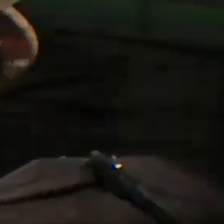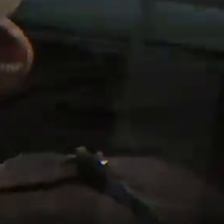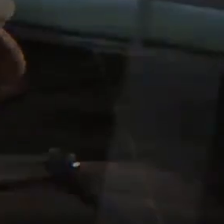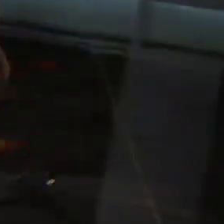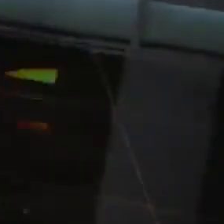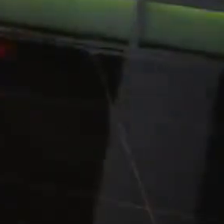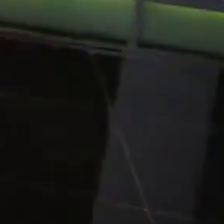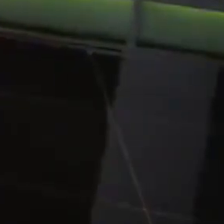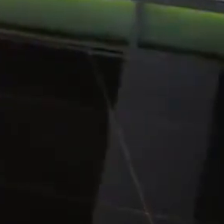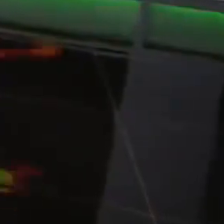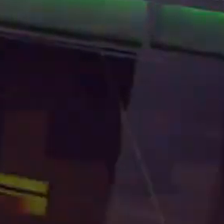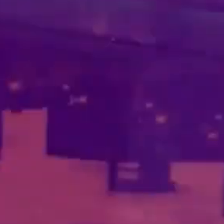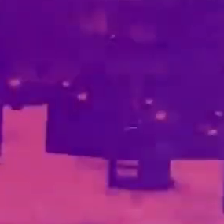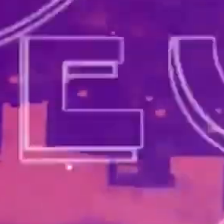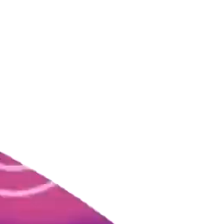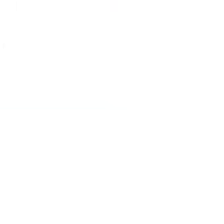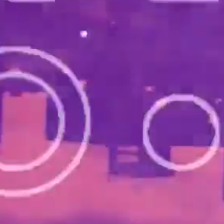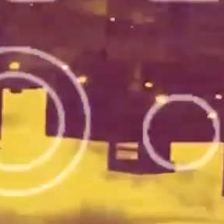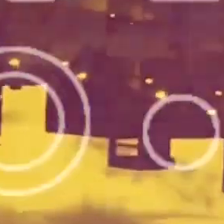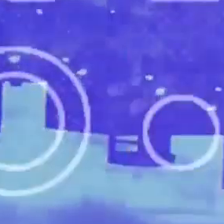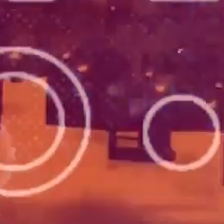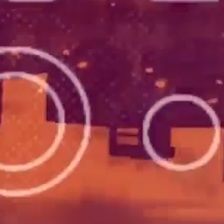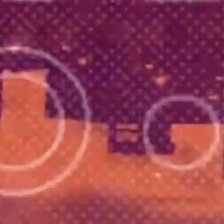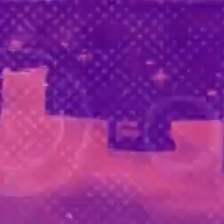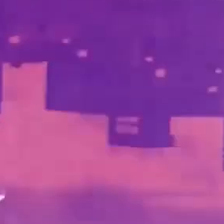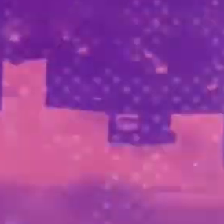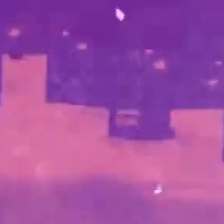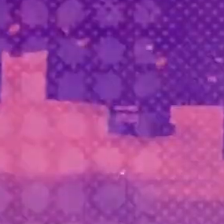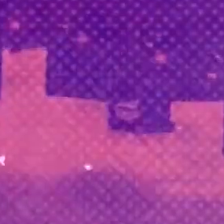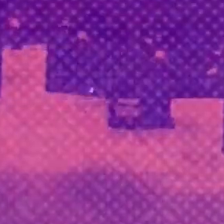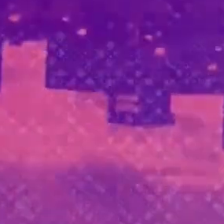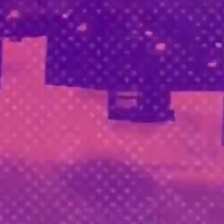Gracias.